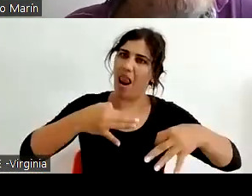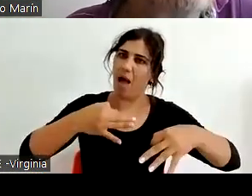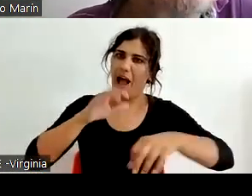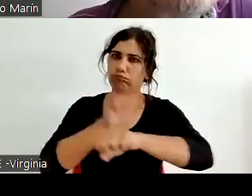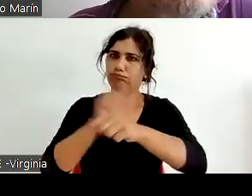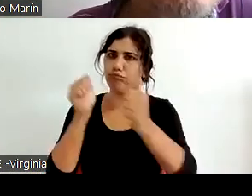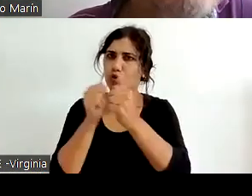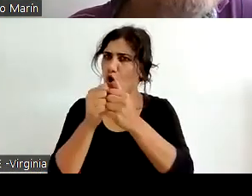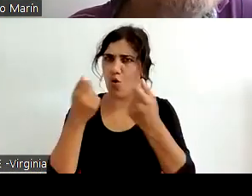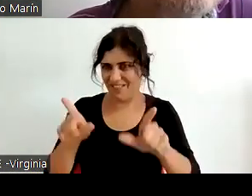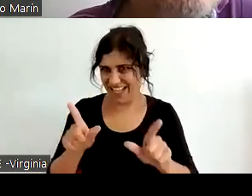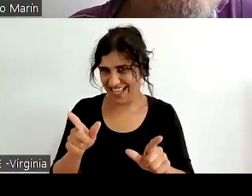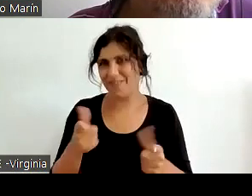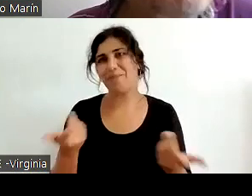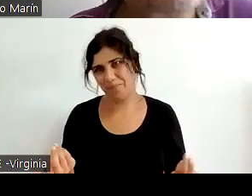pues